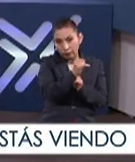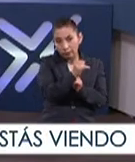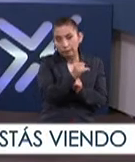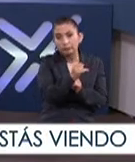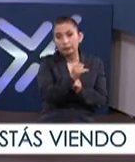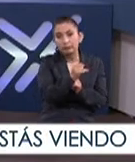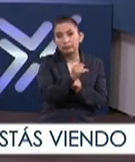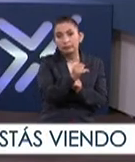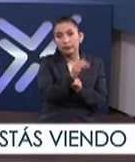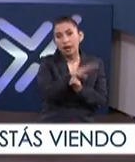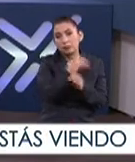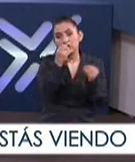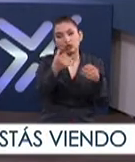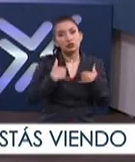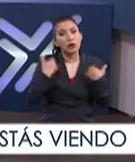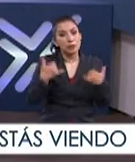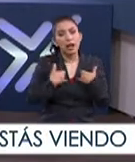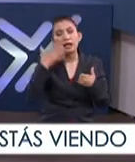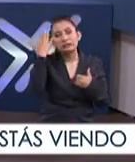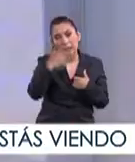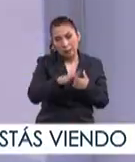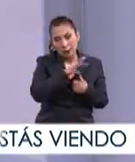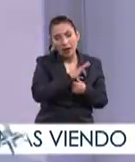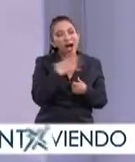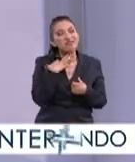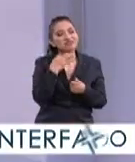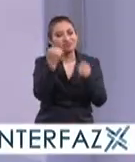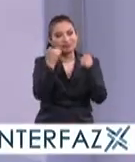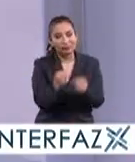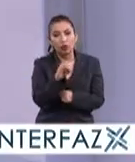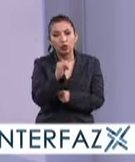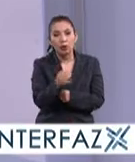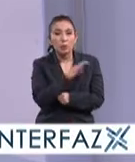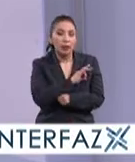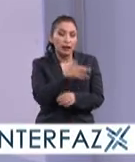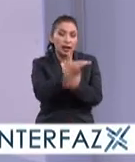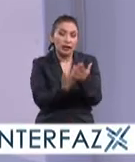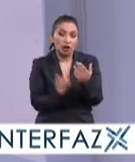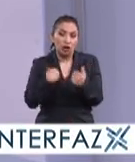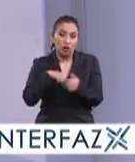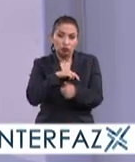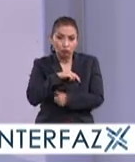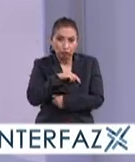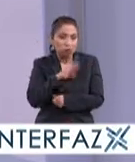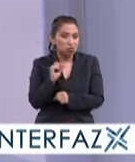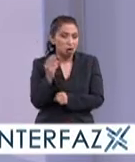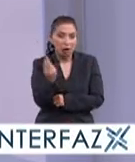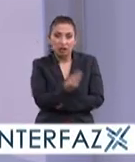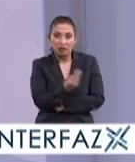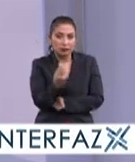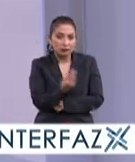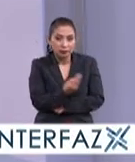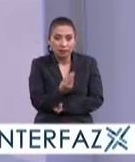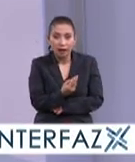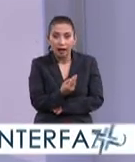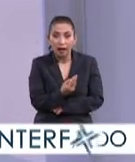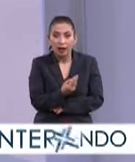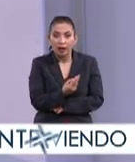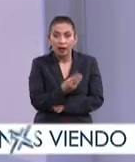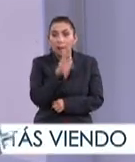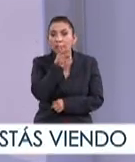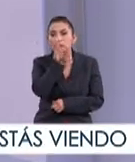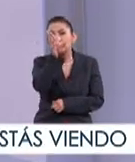Entonces, hay muchos chicos que ya saben que sí van a quedar en junio, entonces se pueden registrar con nosotros sin necesidad de tener